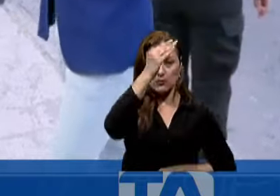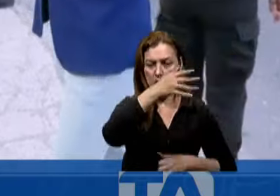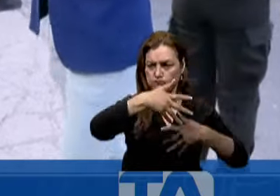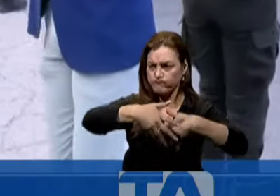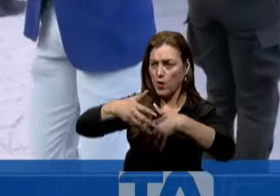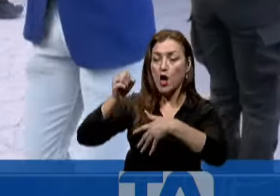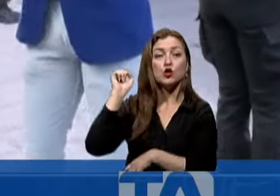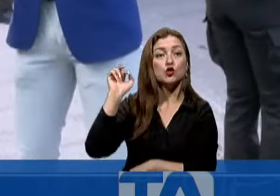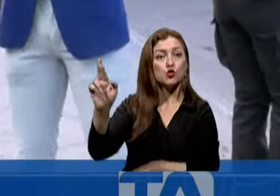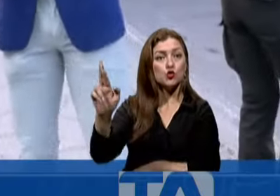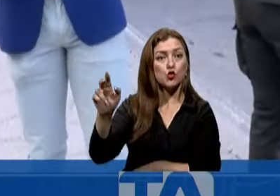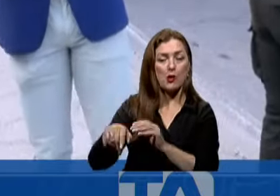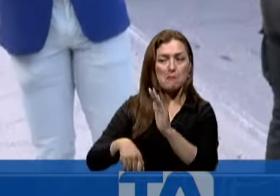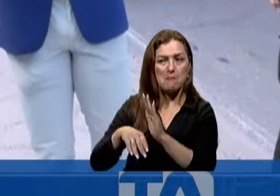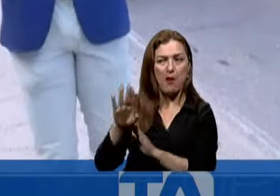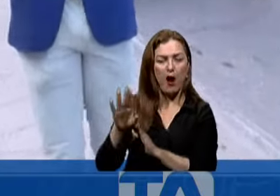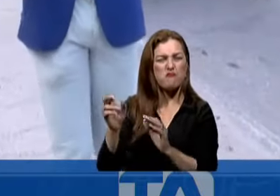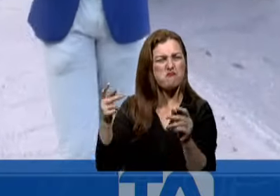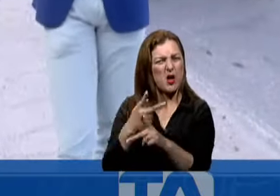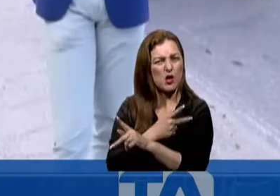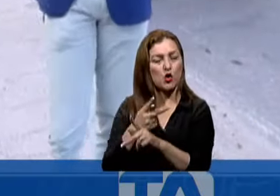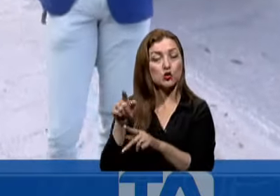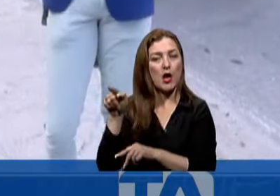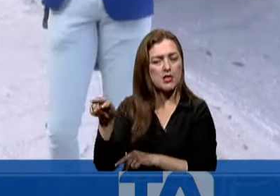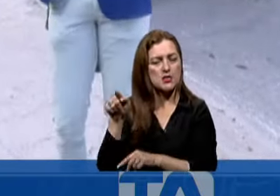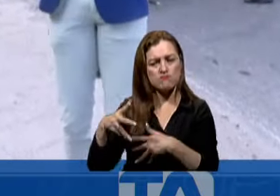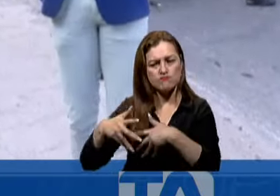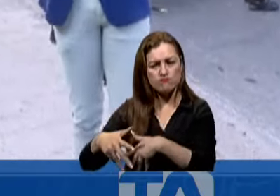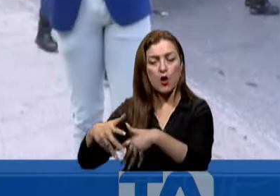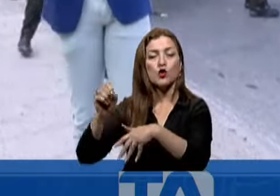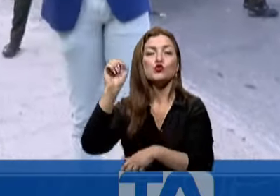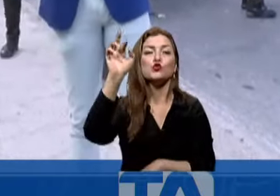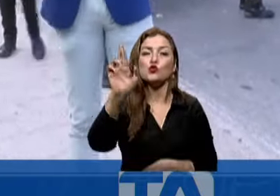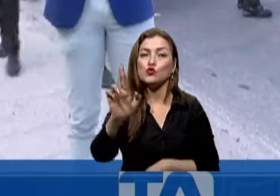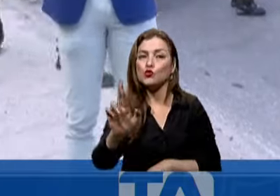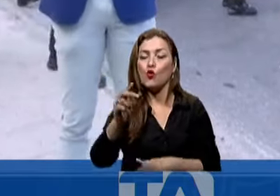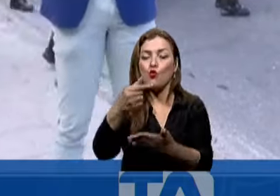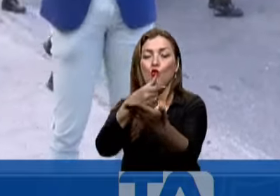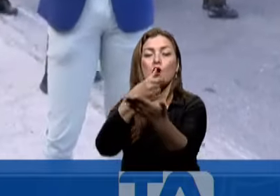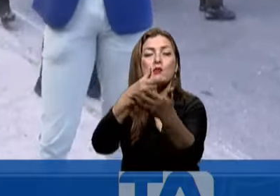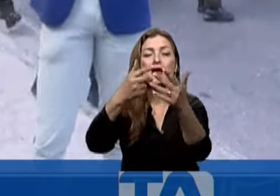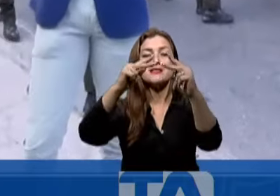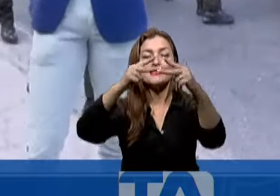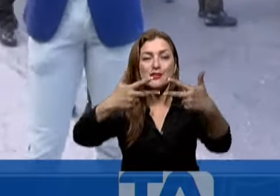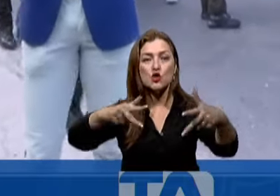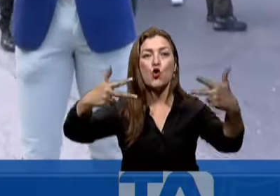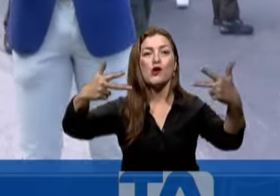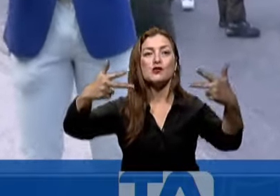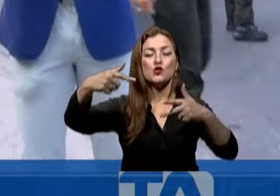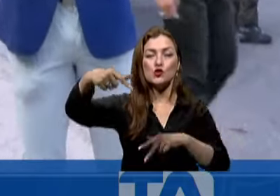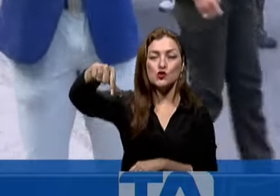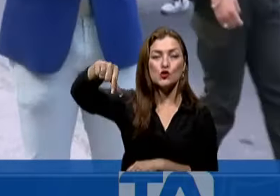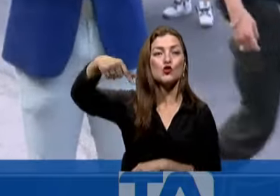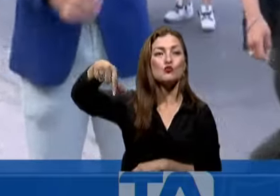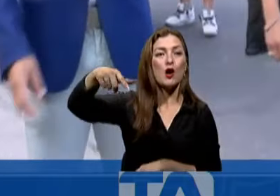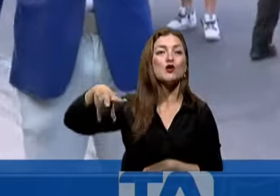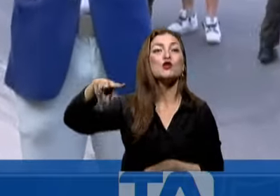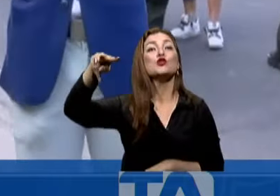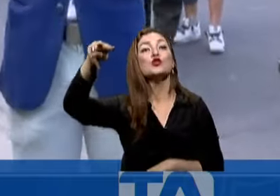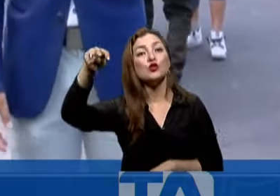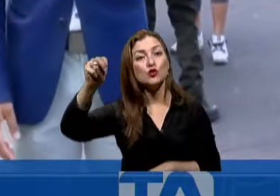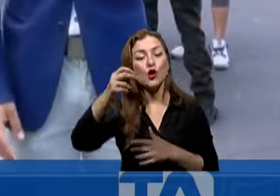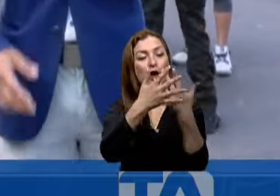enfoquen en los sitios conflictivos, en los sitios críticos, como por ejemplo en el sur de la ciudad, en Huamaní, en Chillogallo, en Quitumbe, y en el norte, en